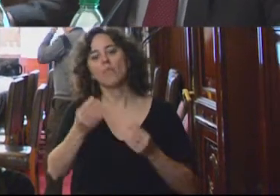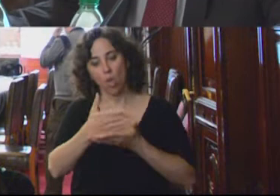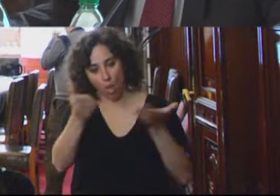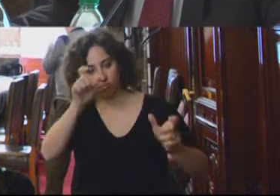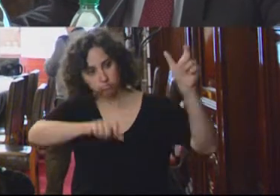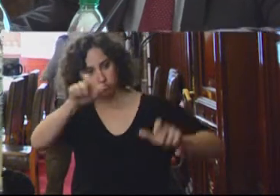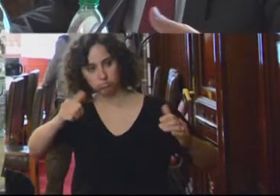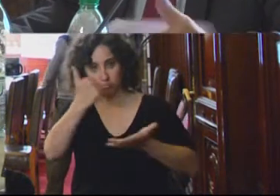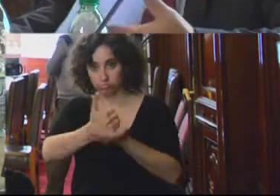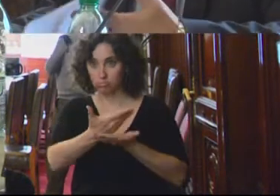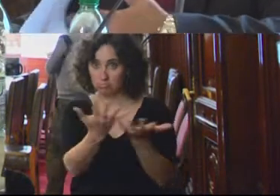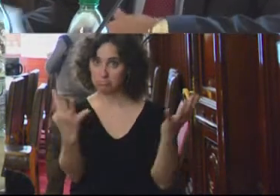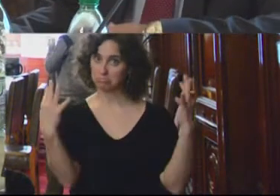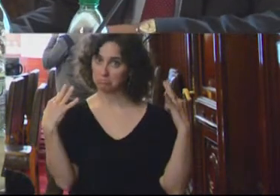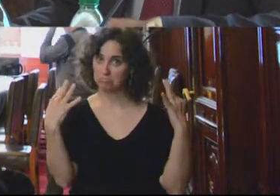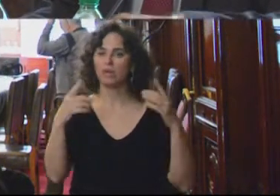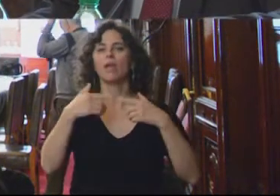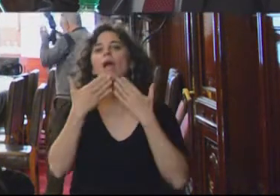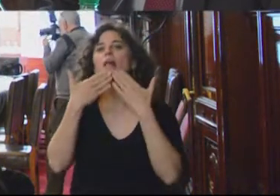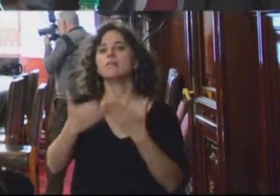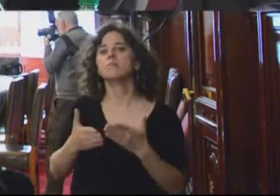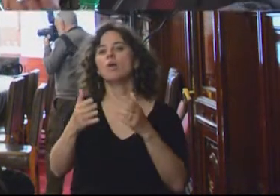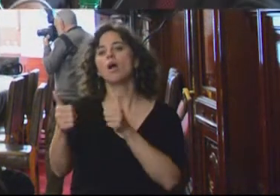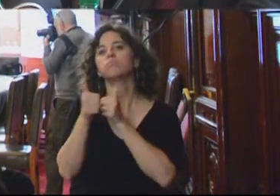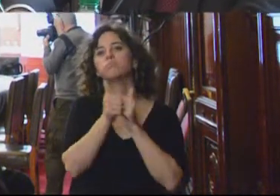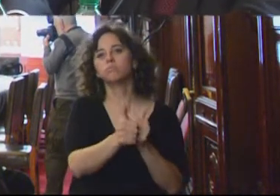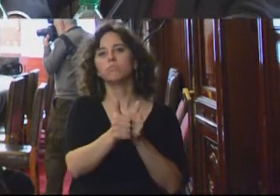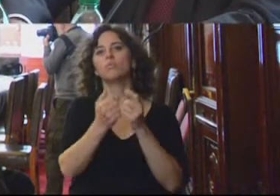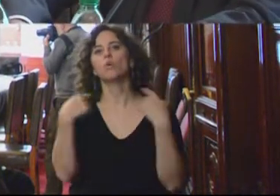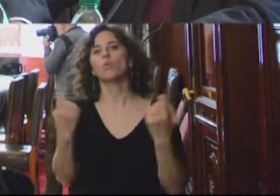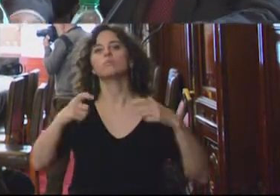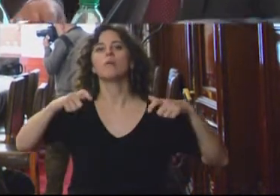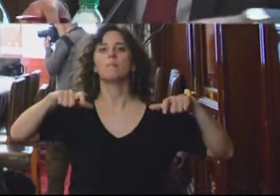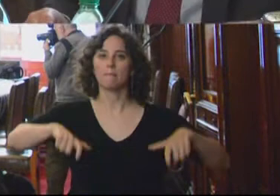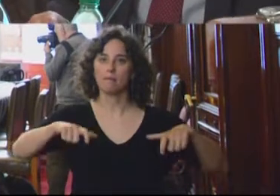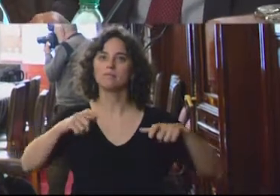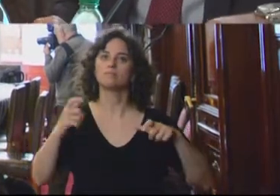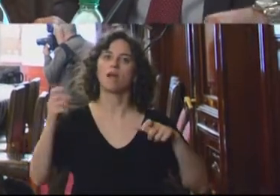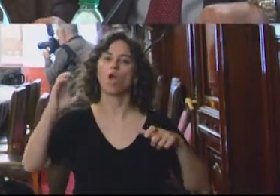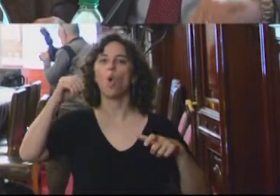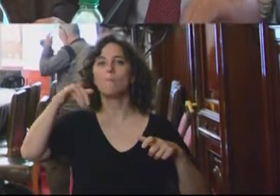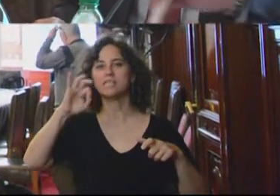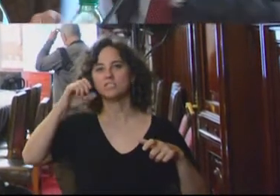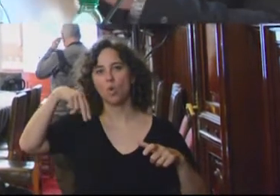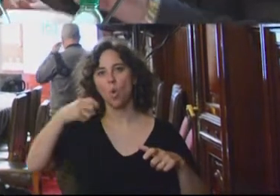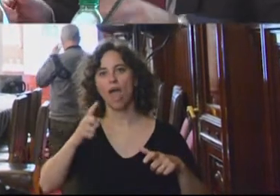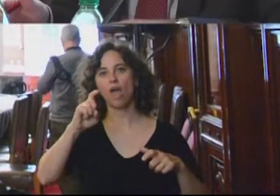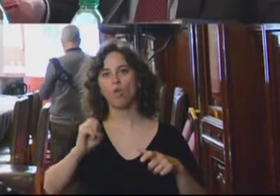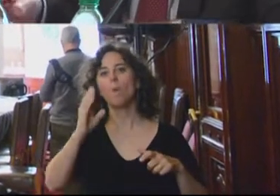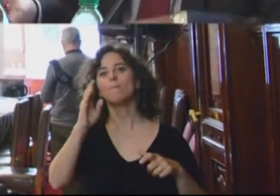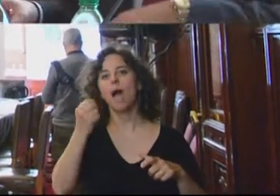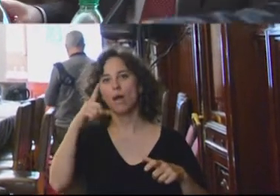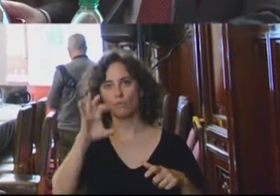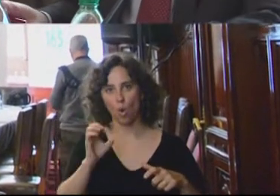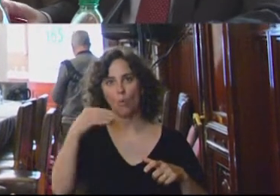presentes y el agradecimiento al acompañamiento de nuestra mesa, el comisionado Paulo Vanucchi y